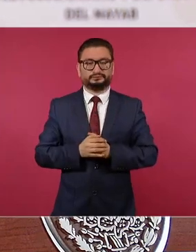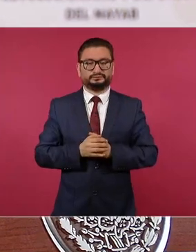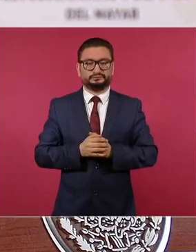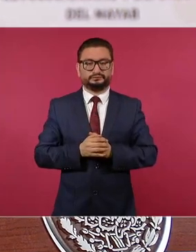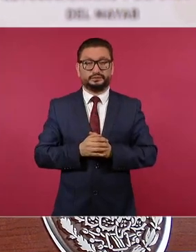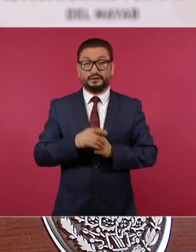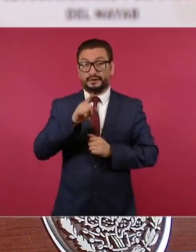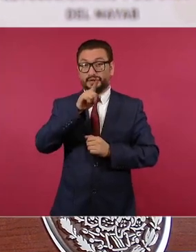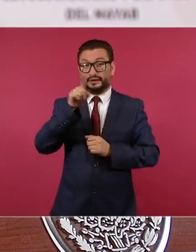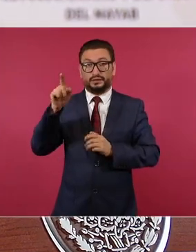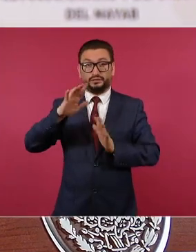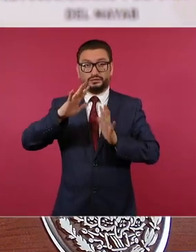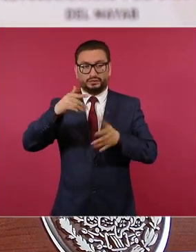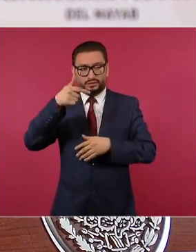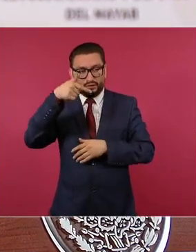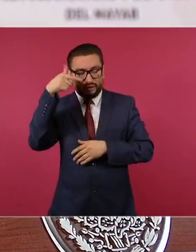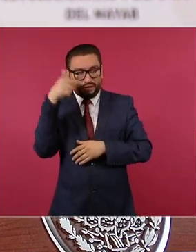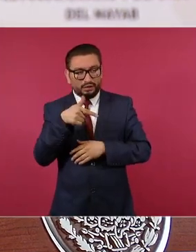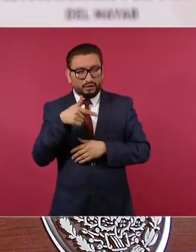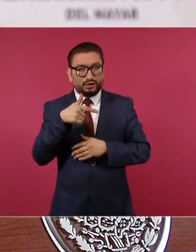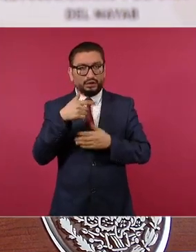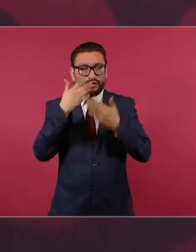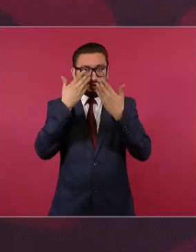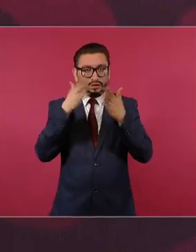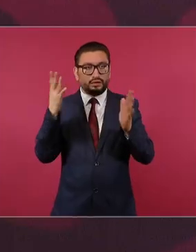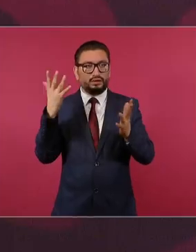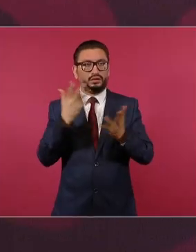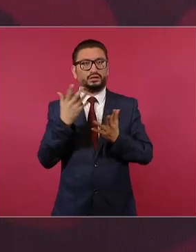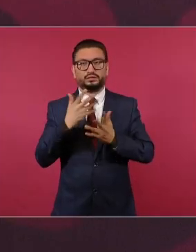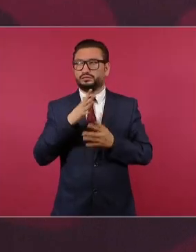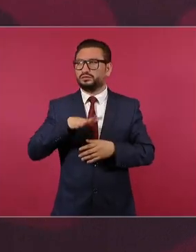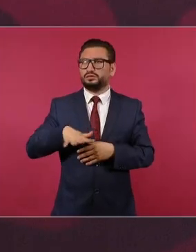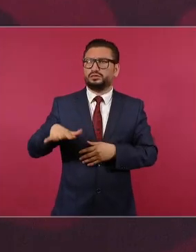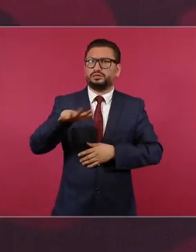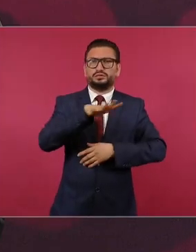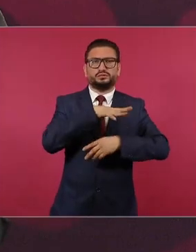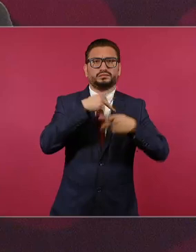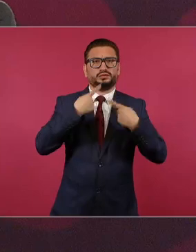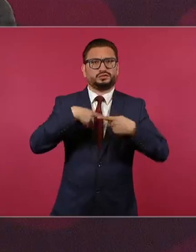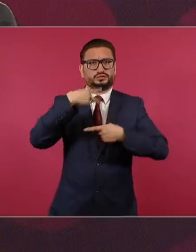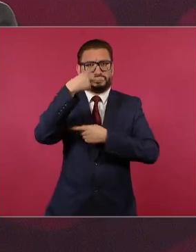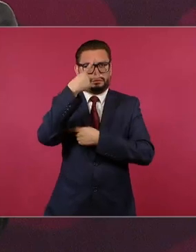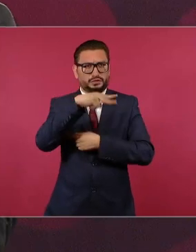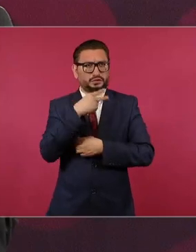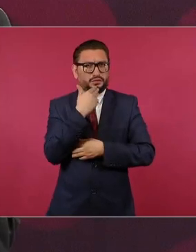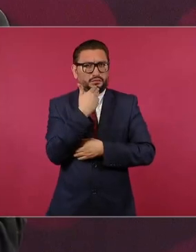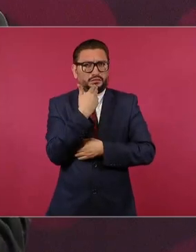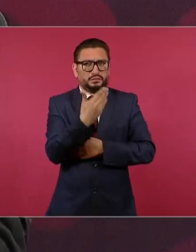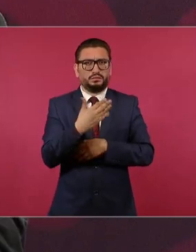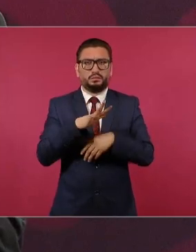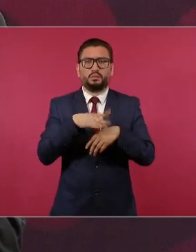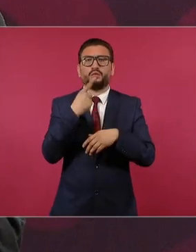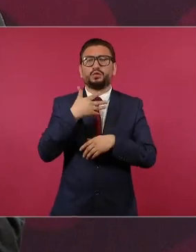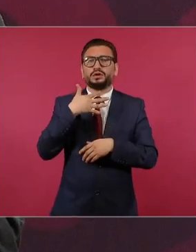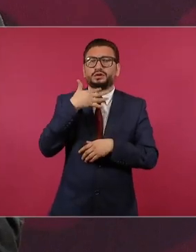ya se dieron cuenta que nos va bien a todos los mexicanos si no hay corrupción.